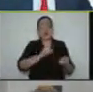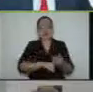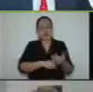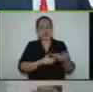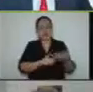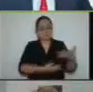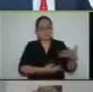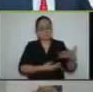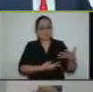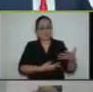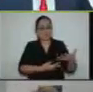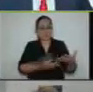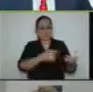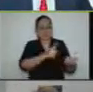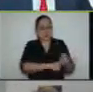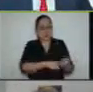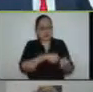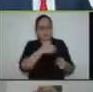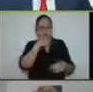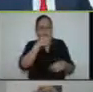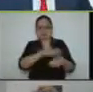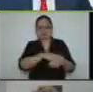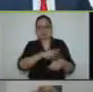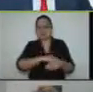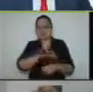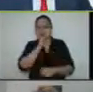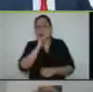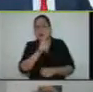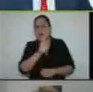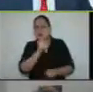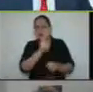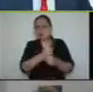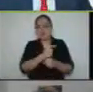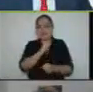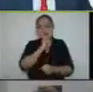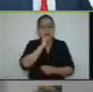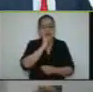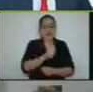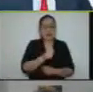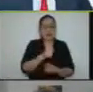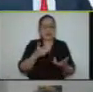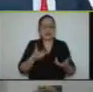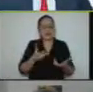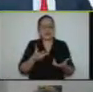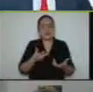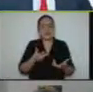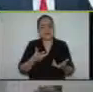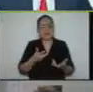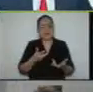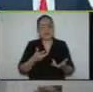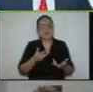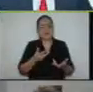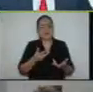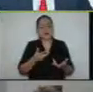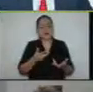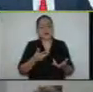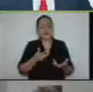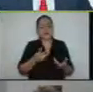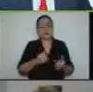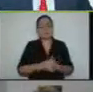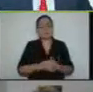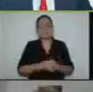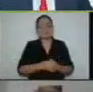pues no se advierte que se derive una